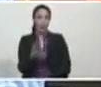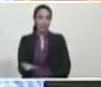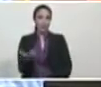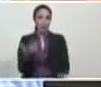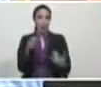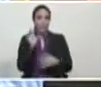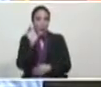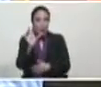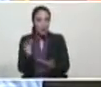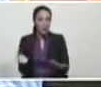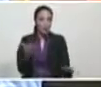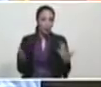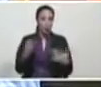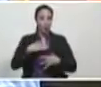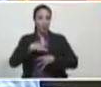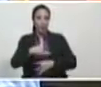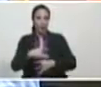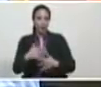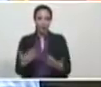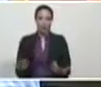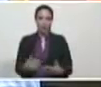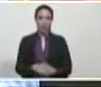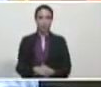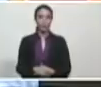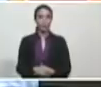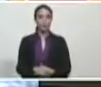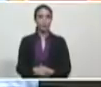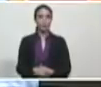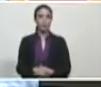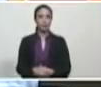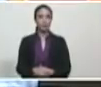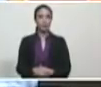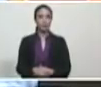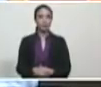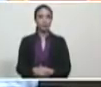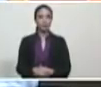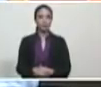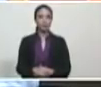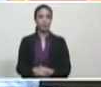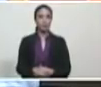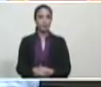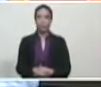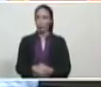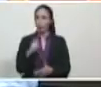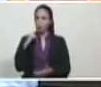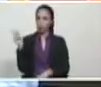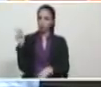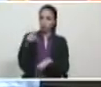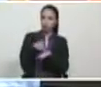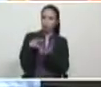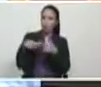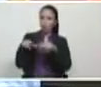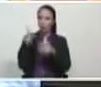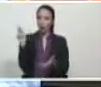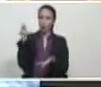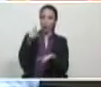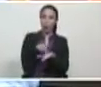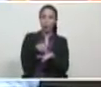patria. Como me dijo ahorita un trabajador entrando a la plaza aquí, en Tejería,